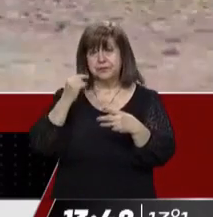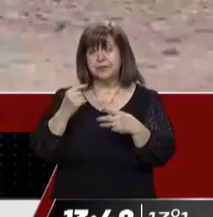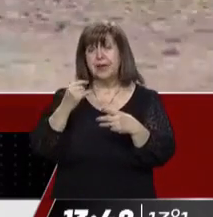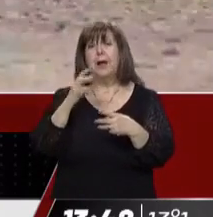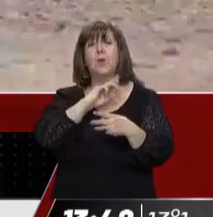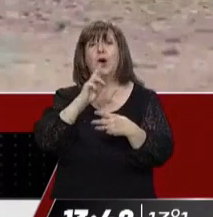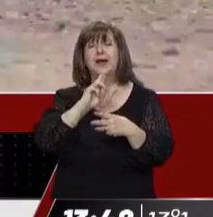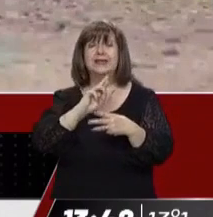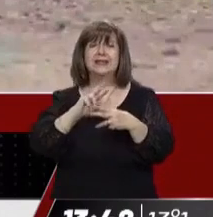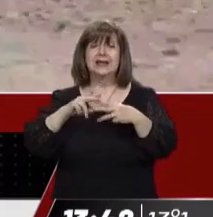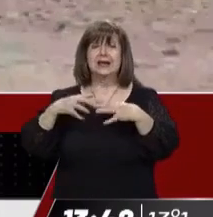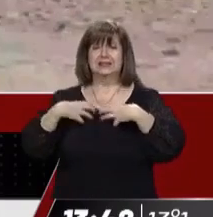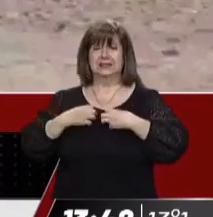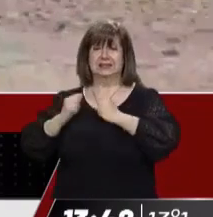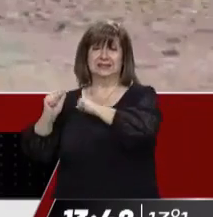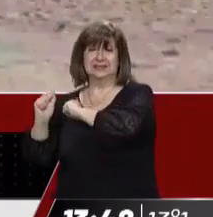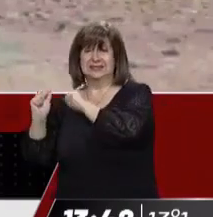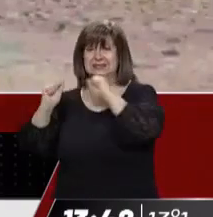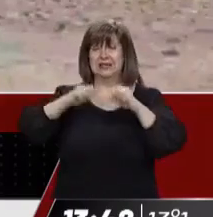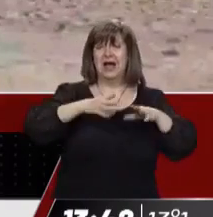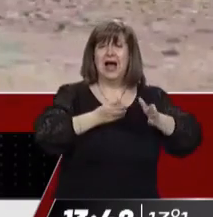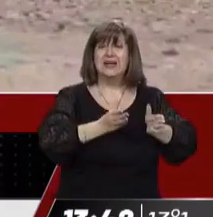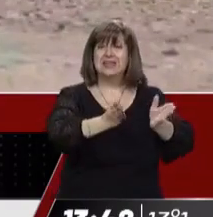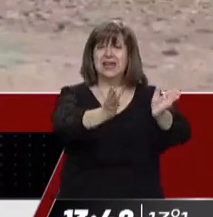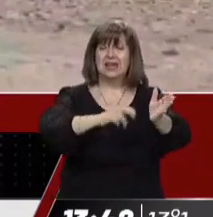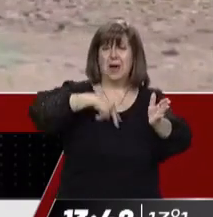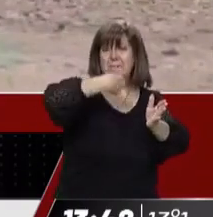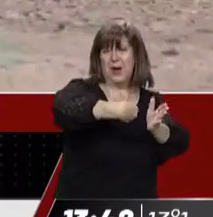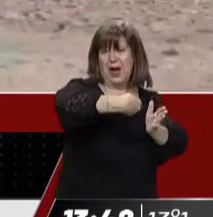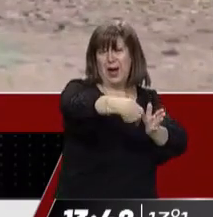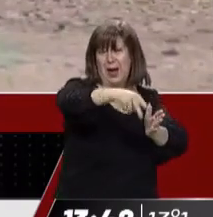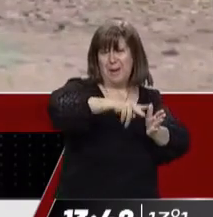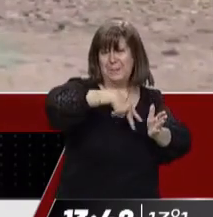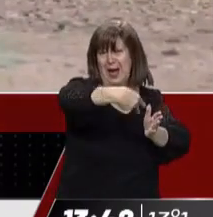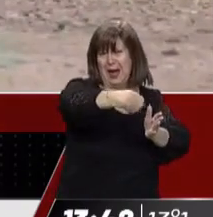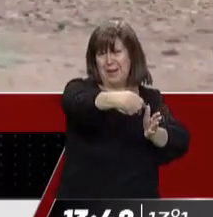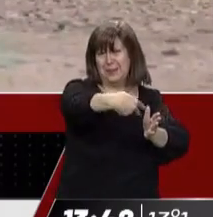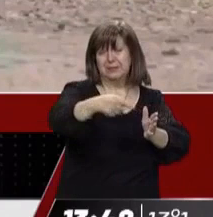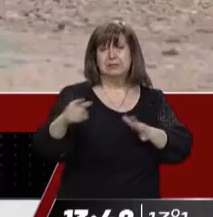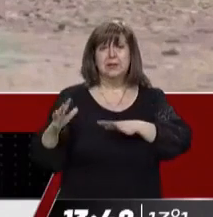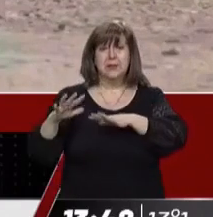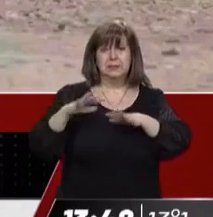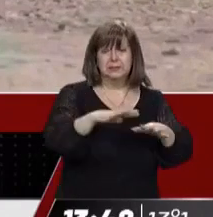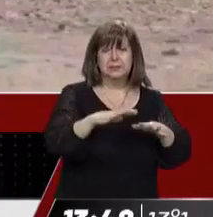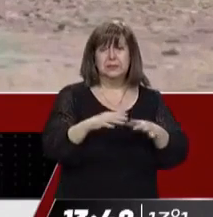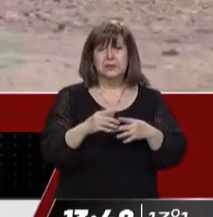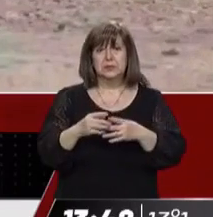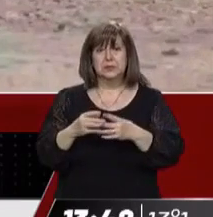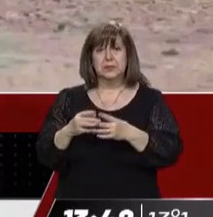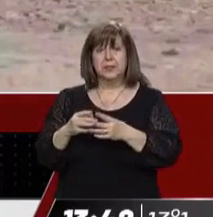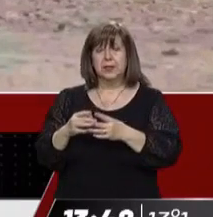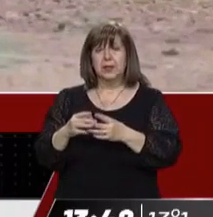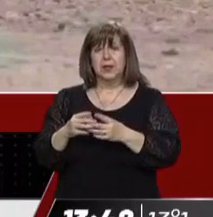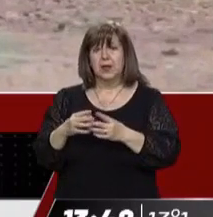de este lado muchísimas veces muchísimo tiempo pensar que la nena tiene un año y cuatro meses digamos un milagro que se salvó